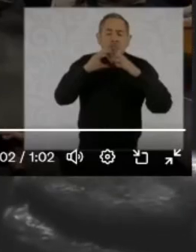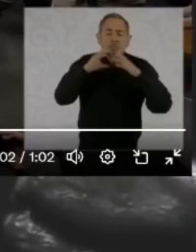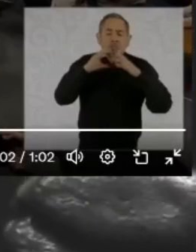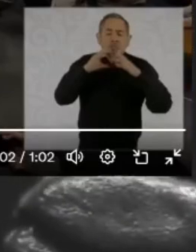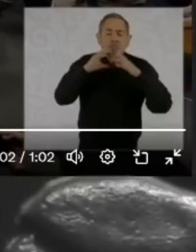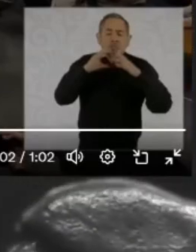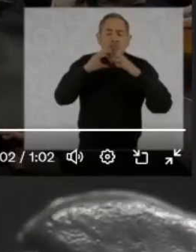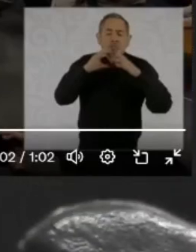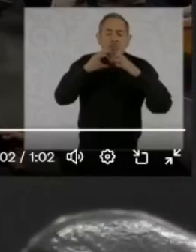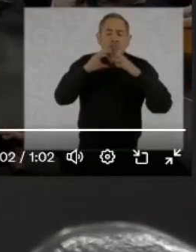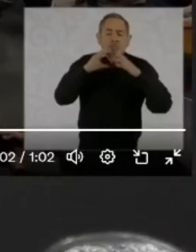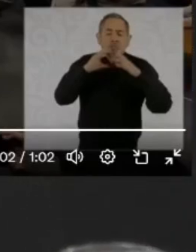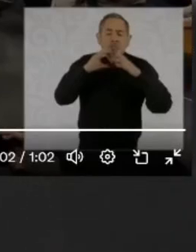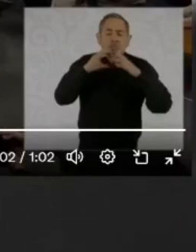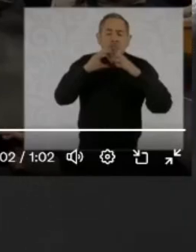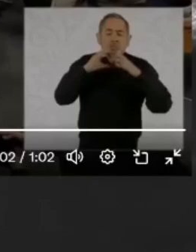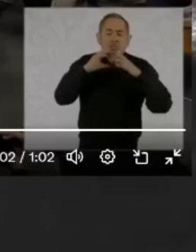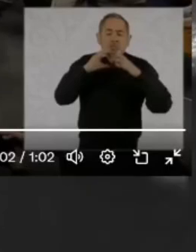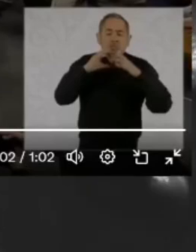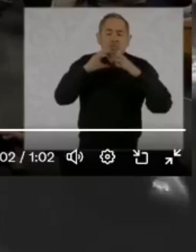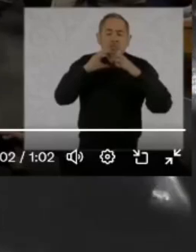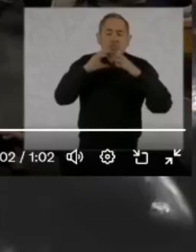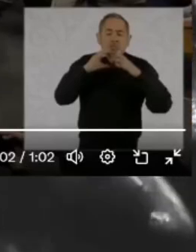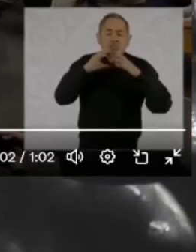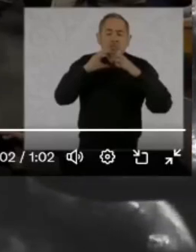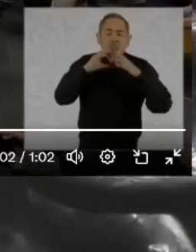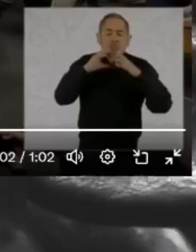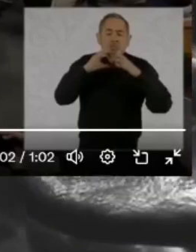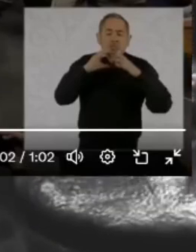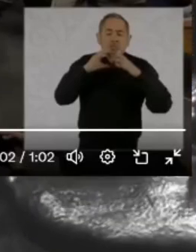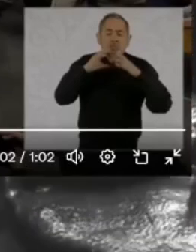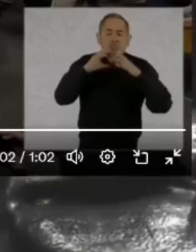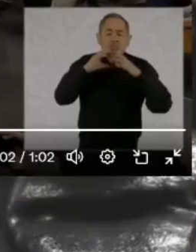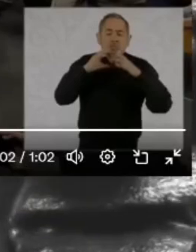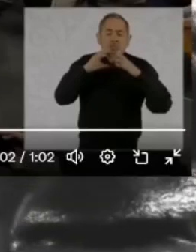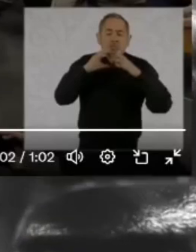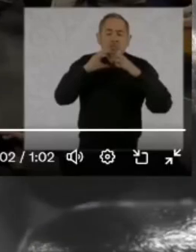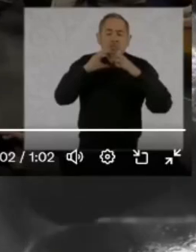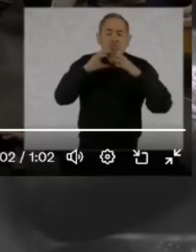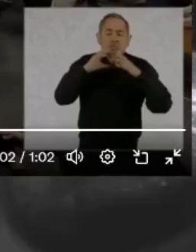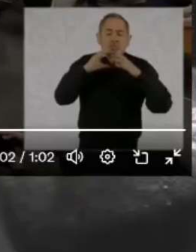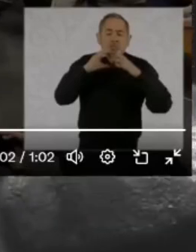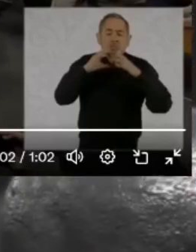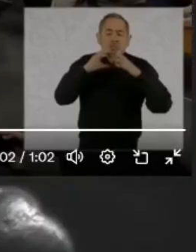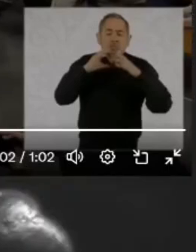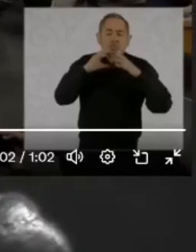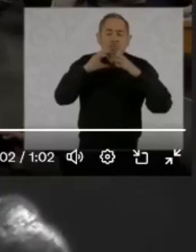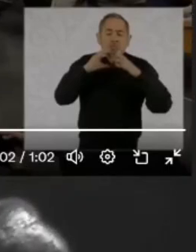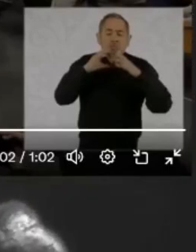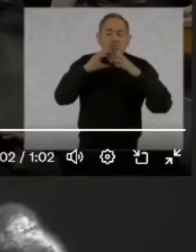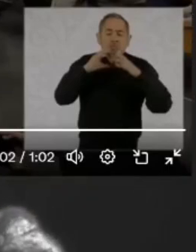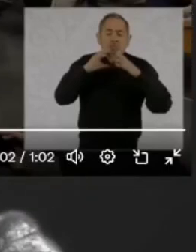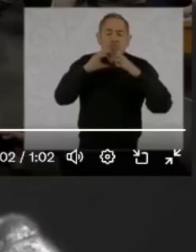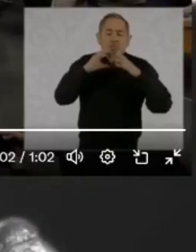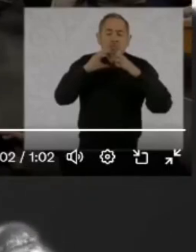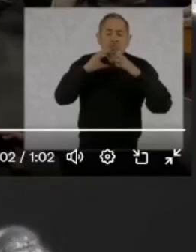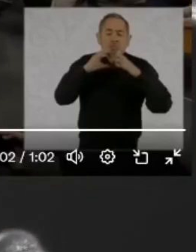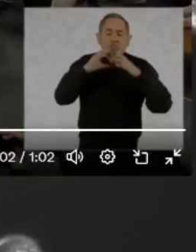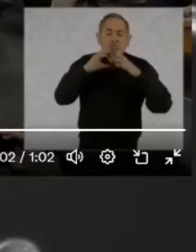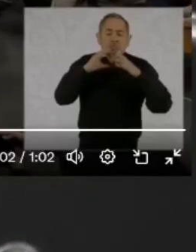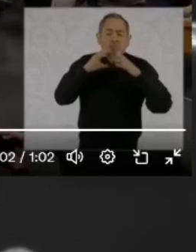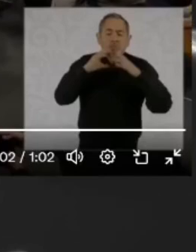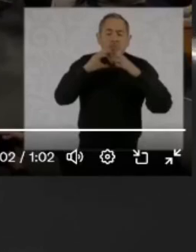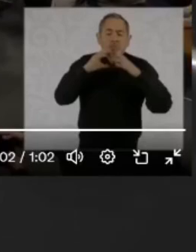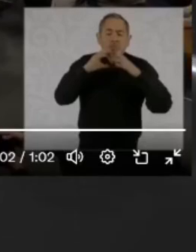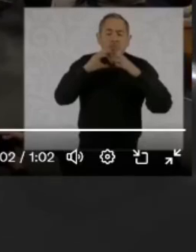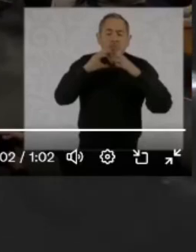agarrando Insurgentes para la carretera hacia Cuernavaca, encontrar en esa zona caballerizas, toda esa parte. Es común. Ahí Pedro